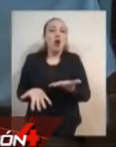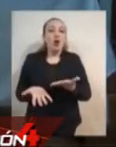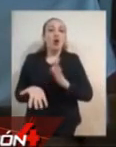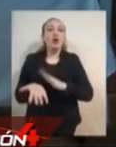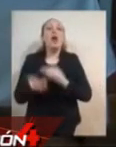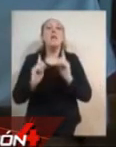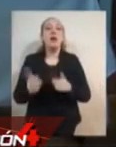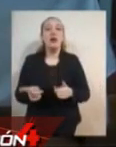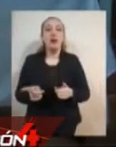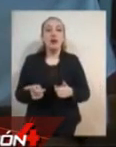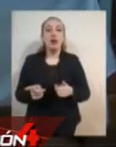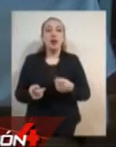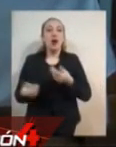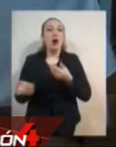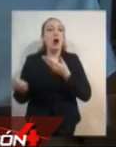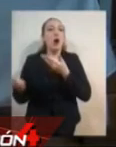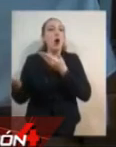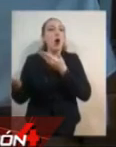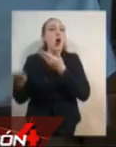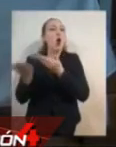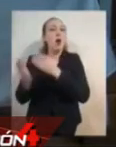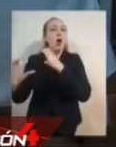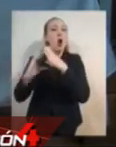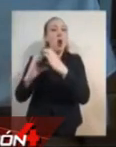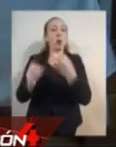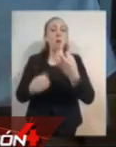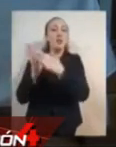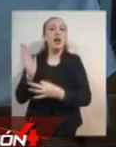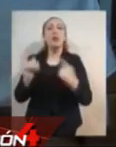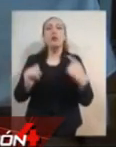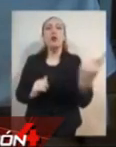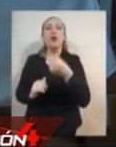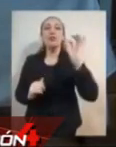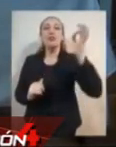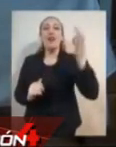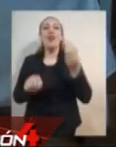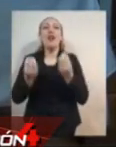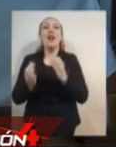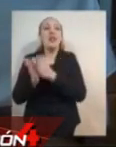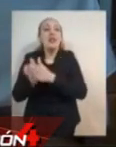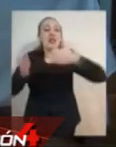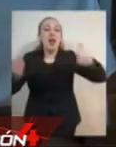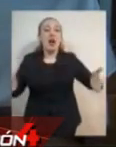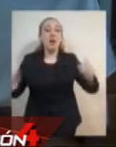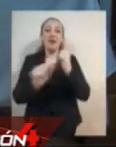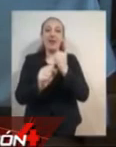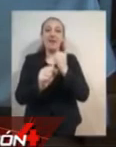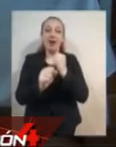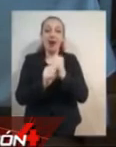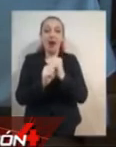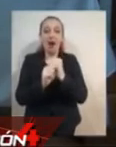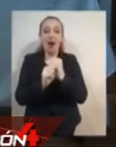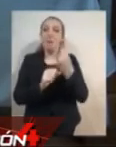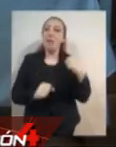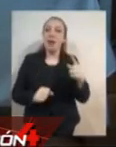piezas de comunicación específicas para que todos sepamos en qué etapa de la obra estamos, pero estamos